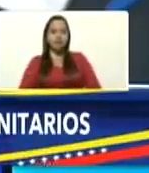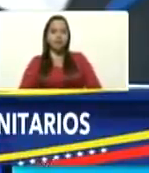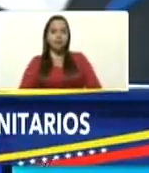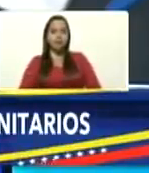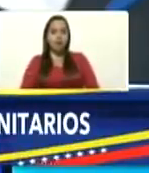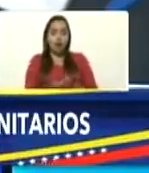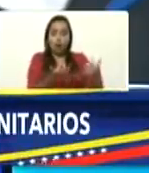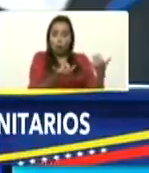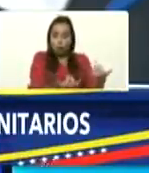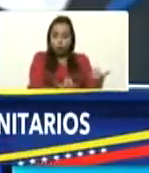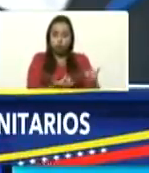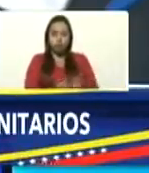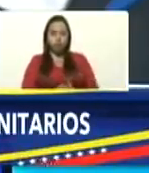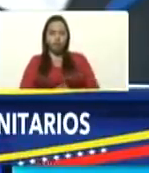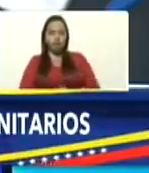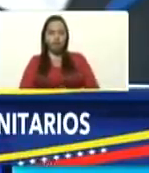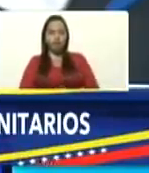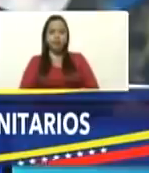Ahora,